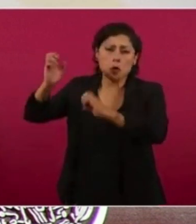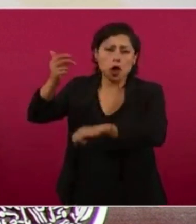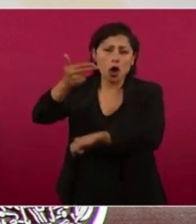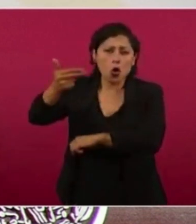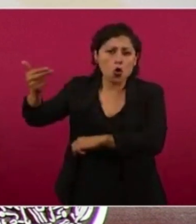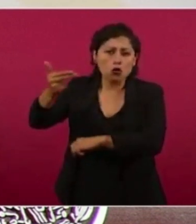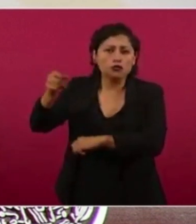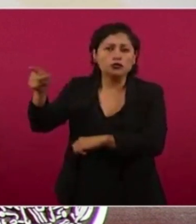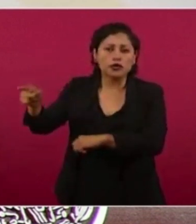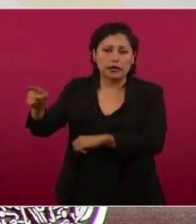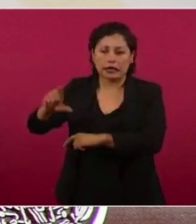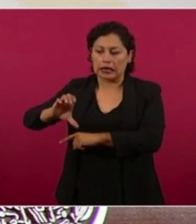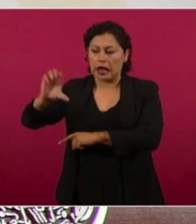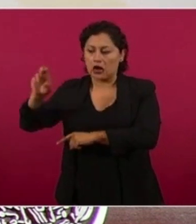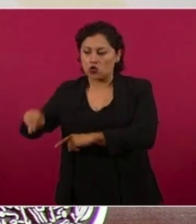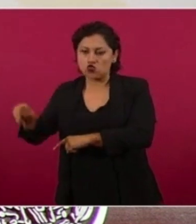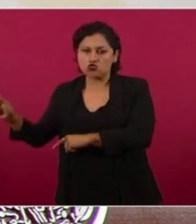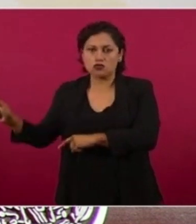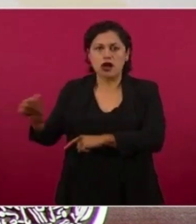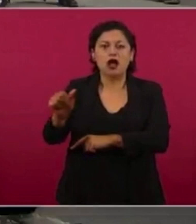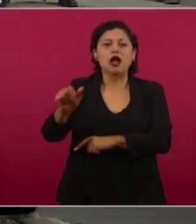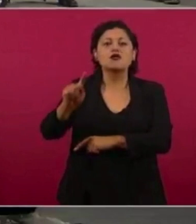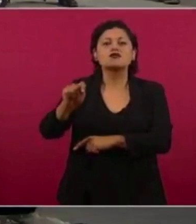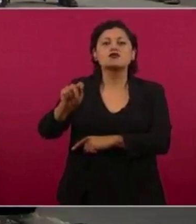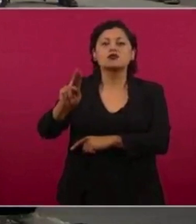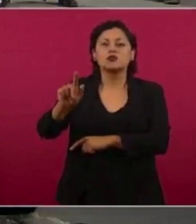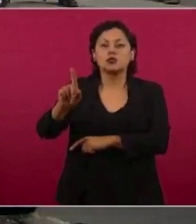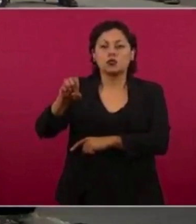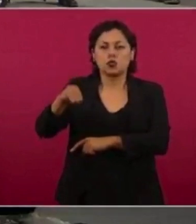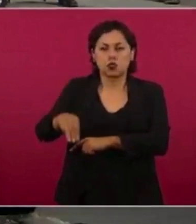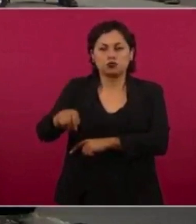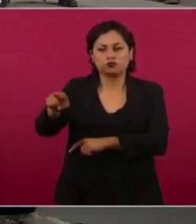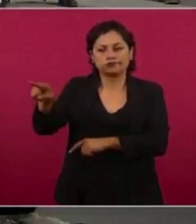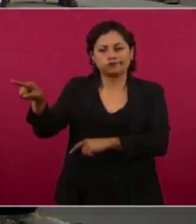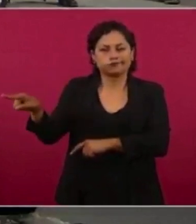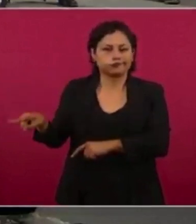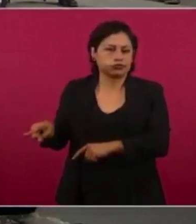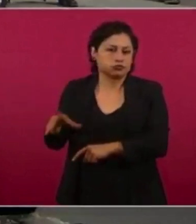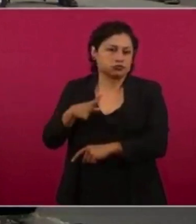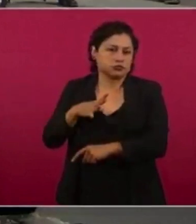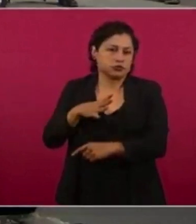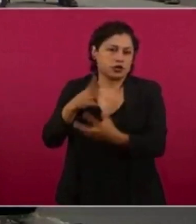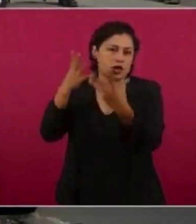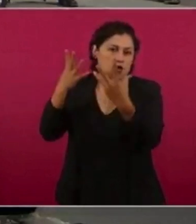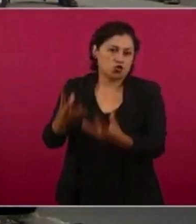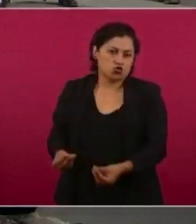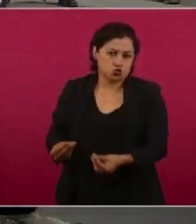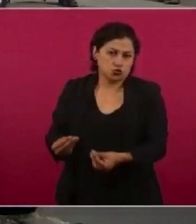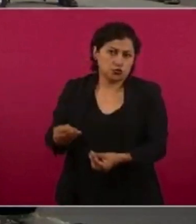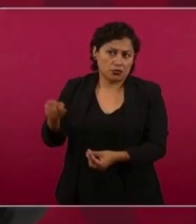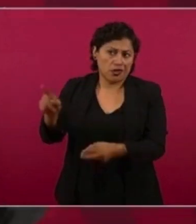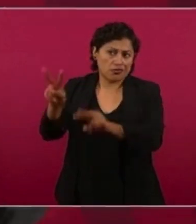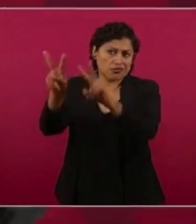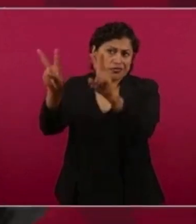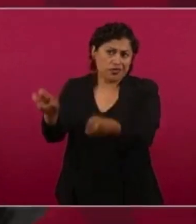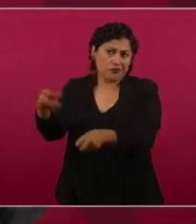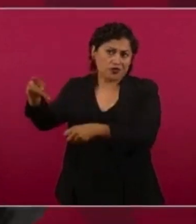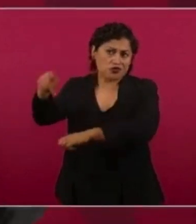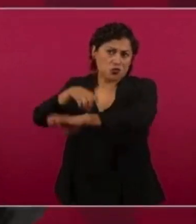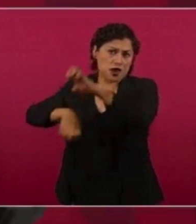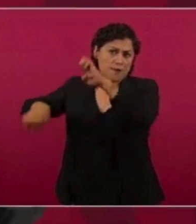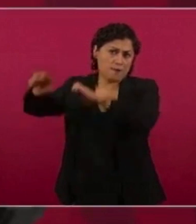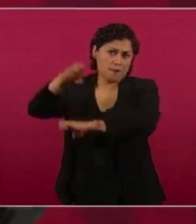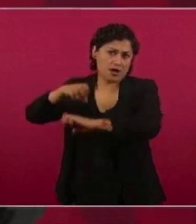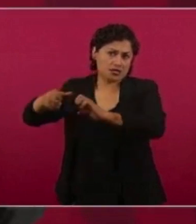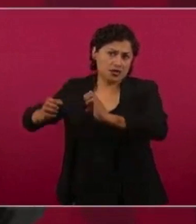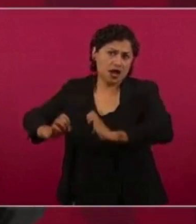Hay ahí una serie de temas inmobiliarios que no le corresponden al instituto, pero que tomamos nota